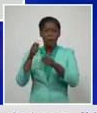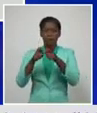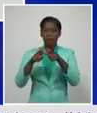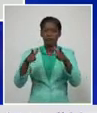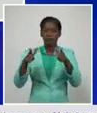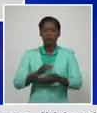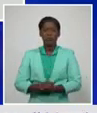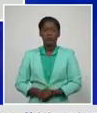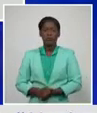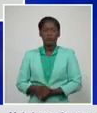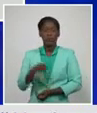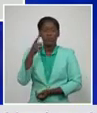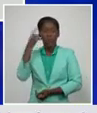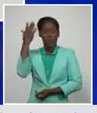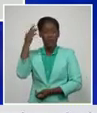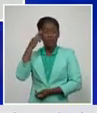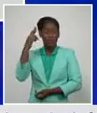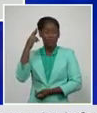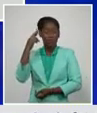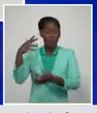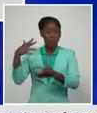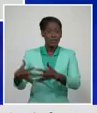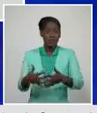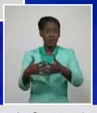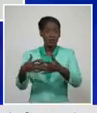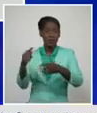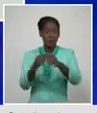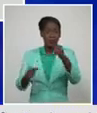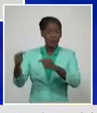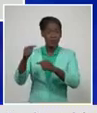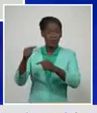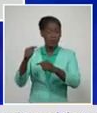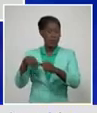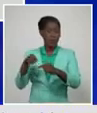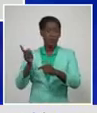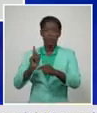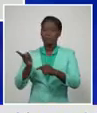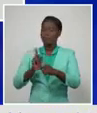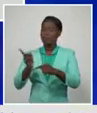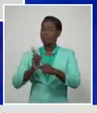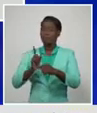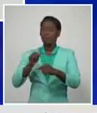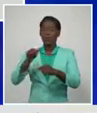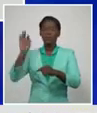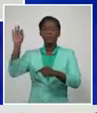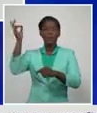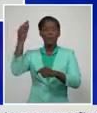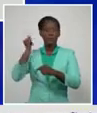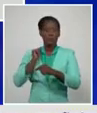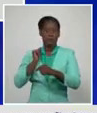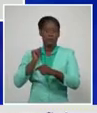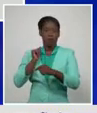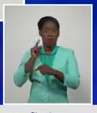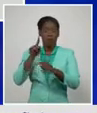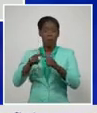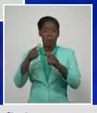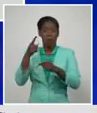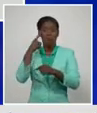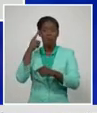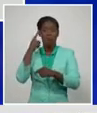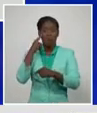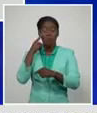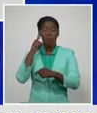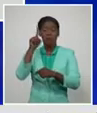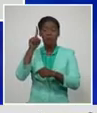Unidos, Brasil, pero Francia un poco que apoyando, Gisela, lo que tú comentabas, con